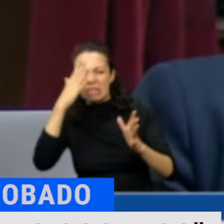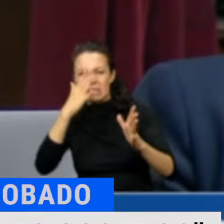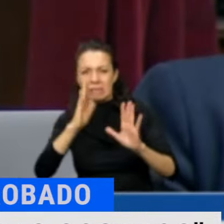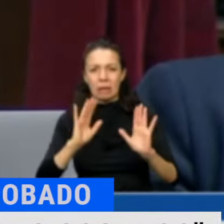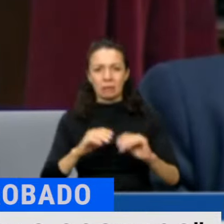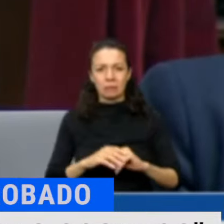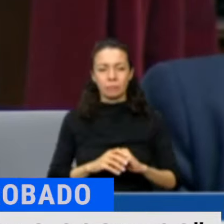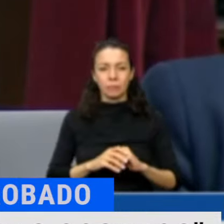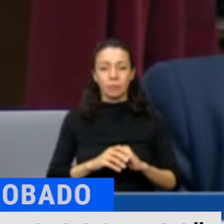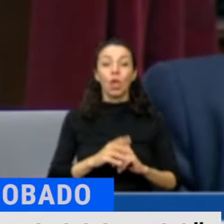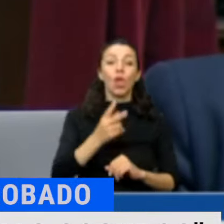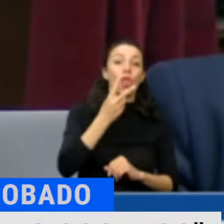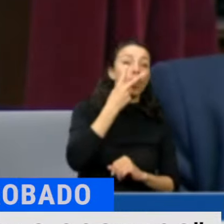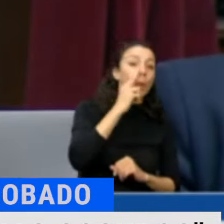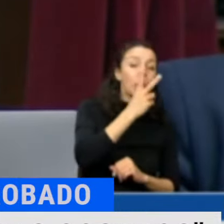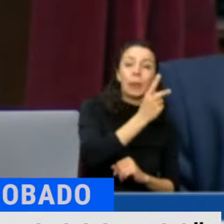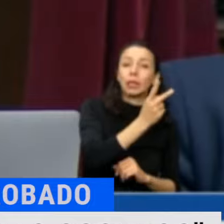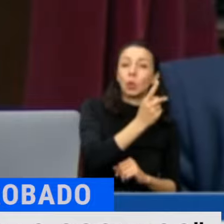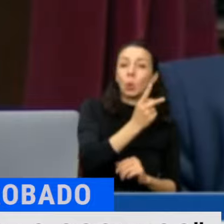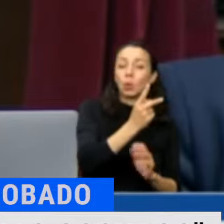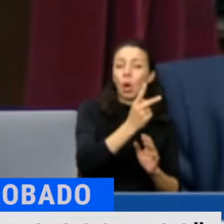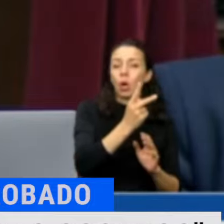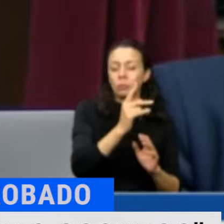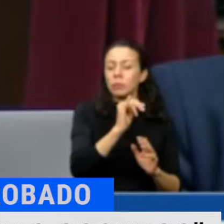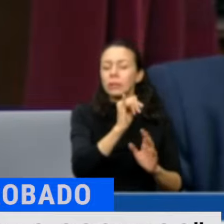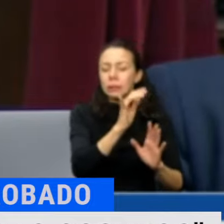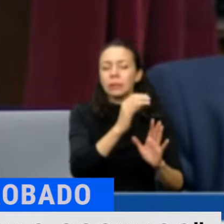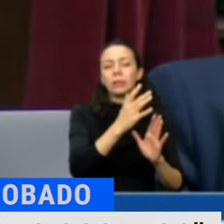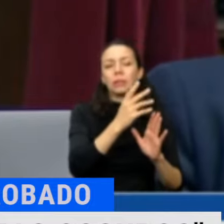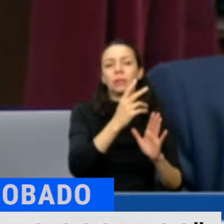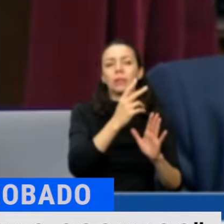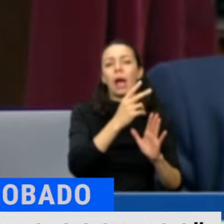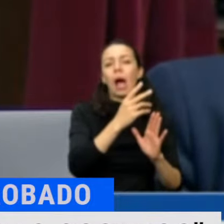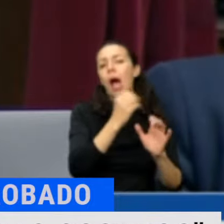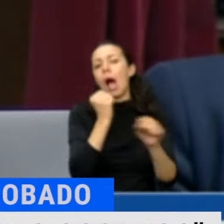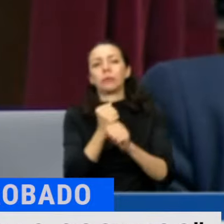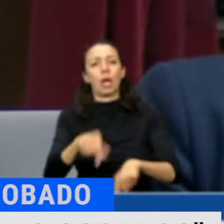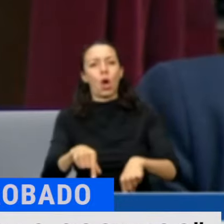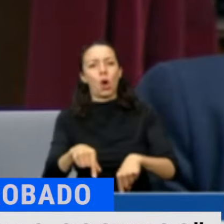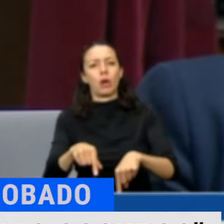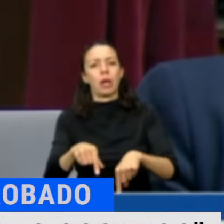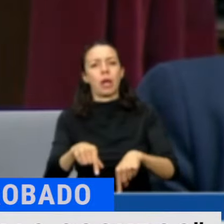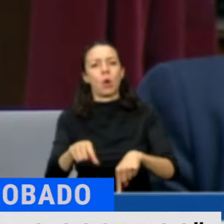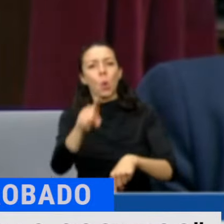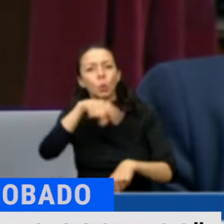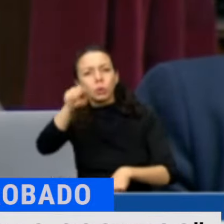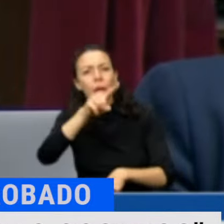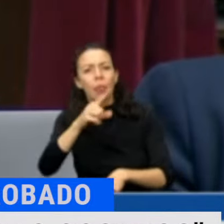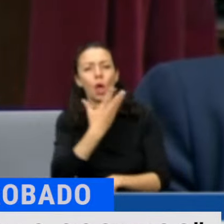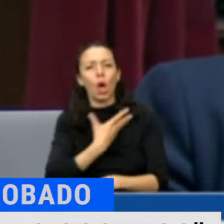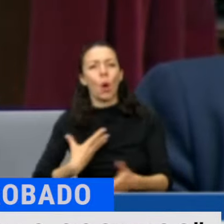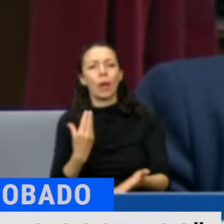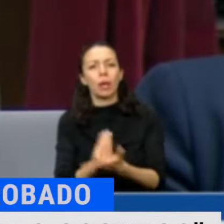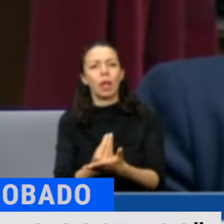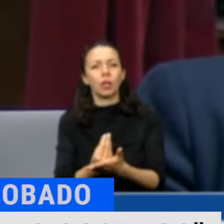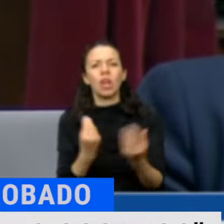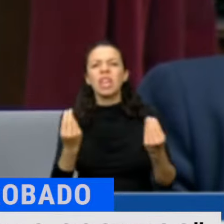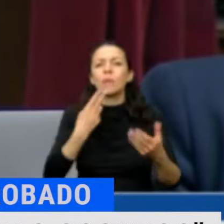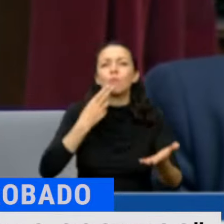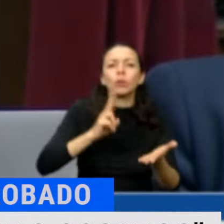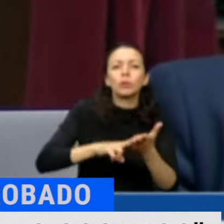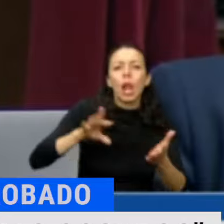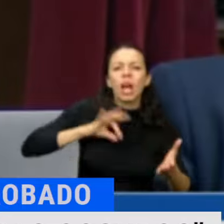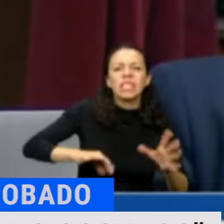que por supuesto que no me gustaron, pero que acompañé lo que no puedo acompañar en ningún hecho ilícito, porque eso nos afecta muchísimo como sociedad.